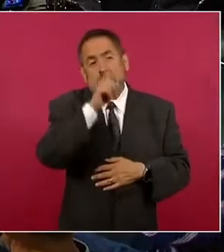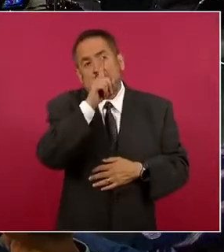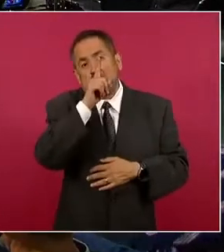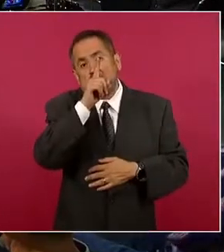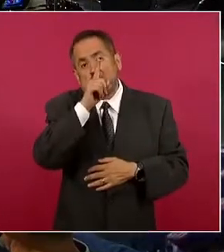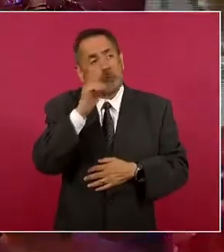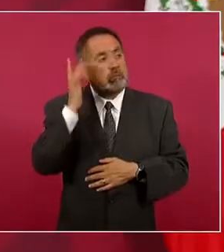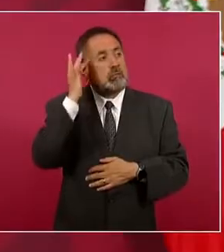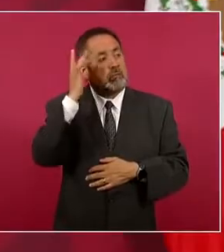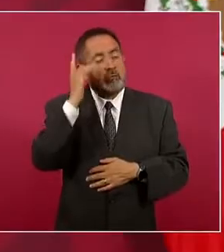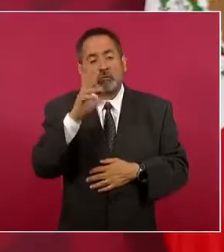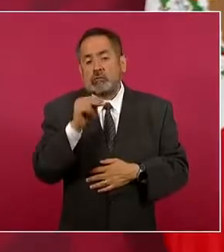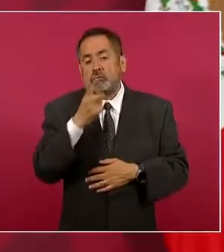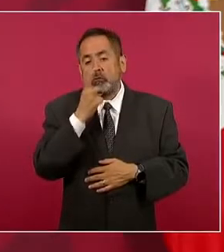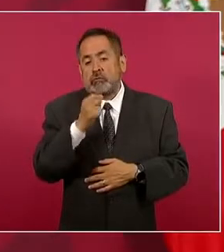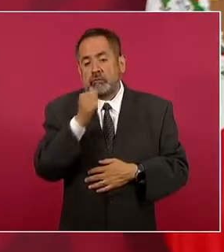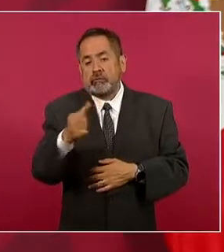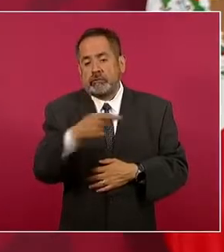impunemente.